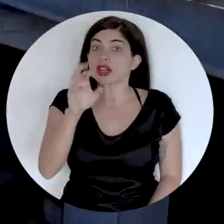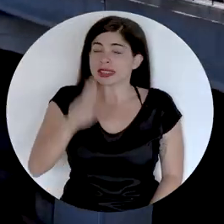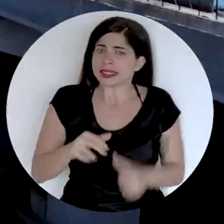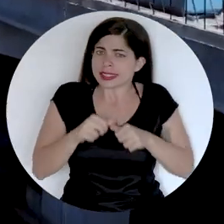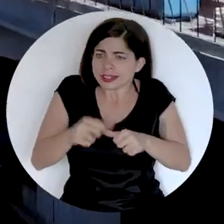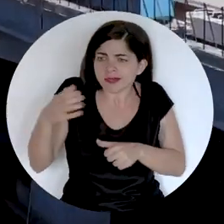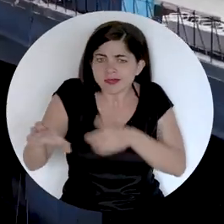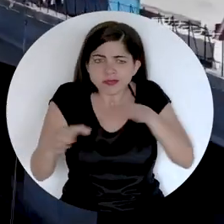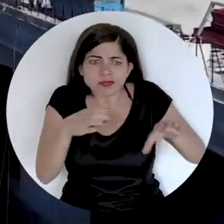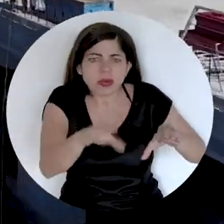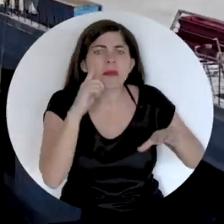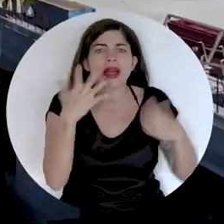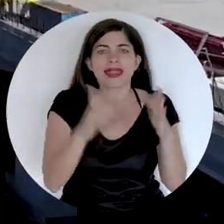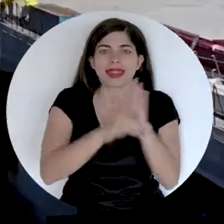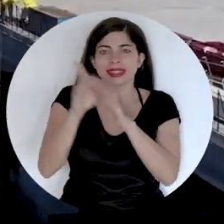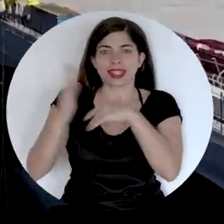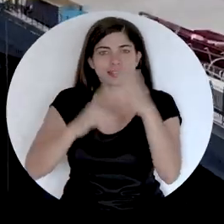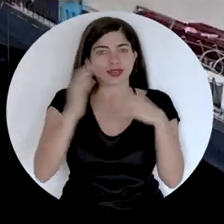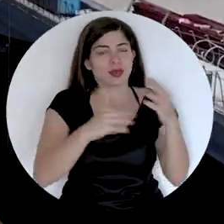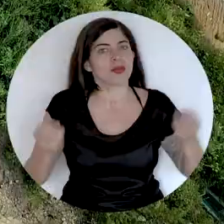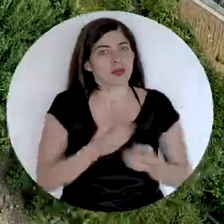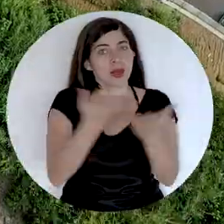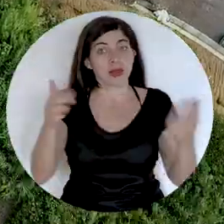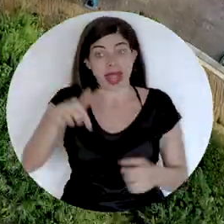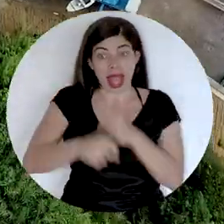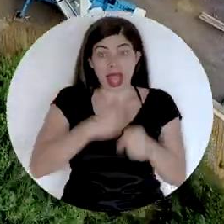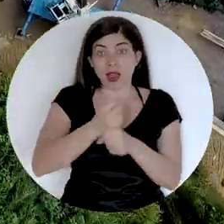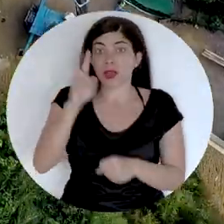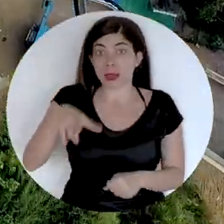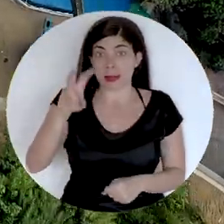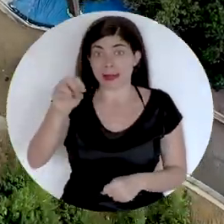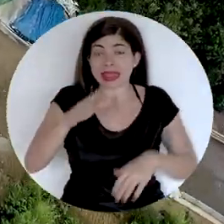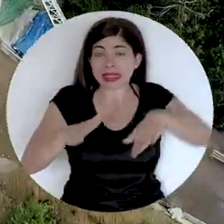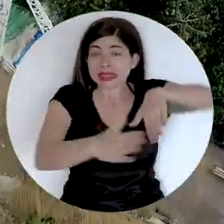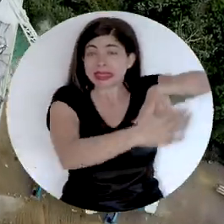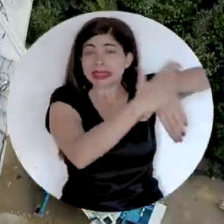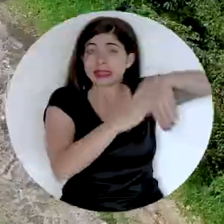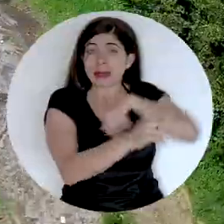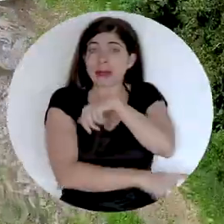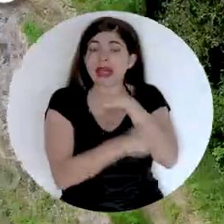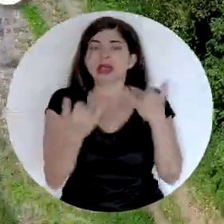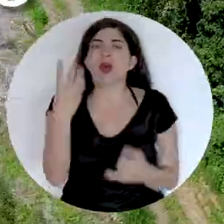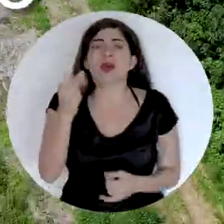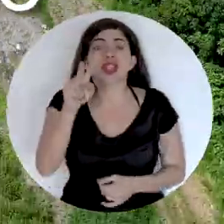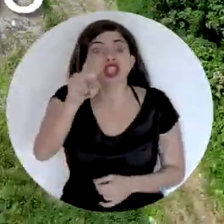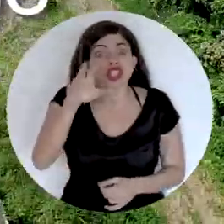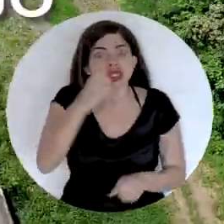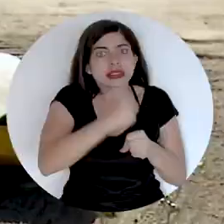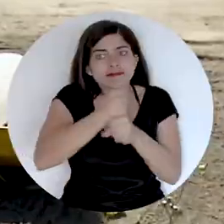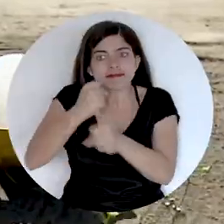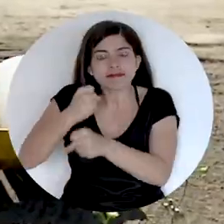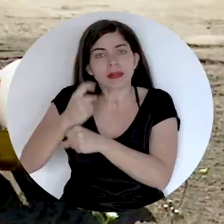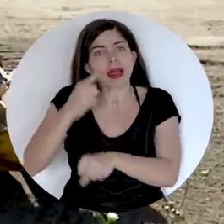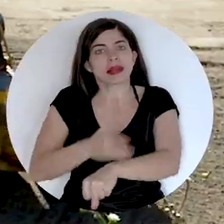Costa Rica sigue invirtiendo en el desarrollo de infraestructura pública. Este 2020, a lo largo del territorio nacional, se mantienen 200 frentes de